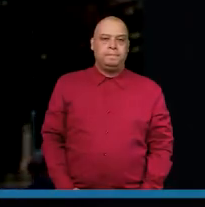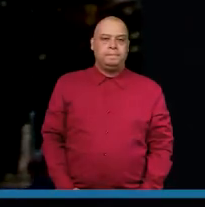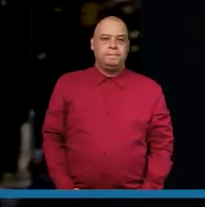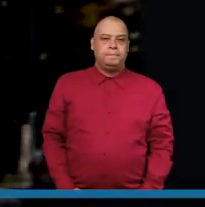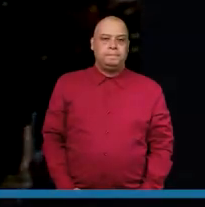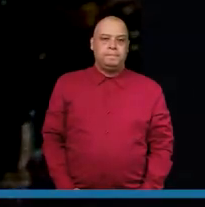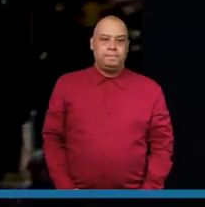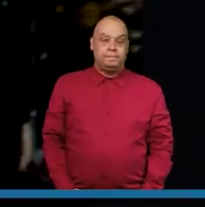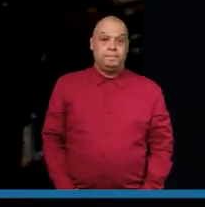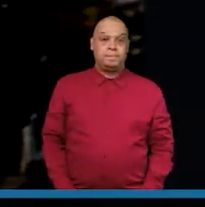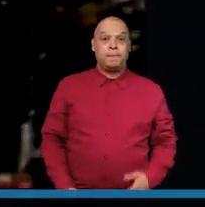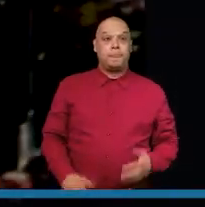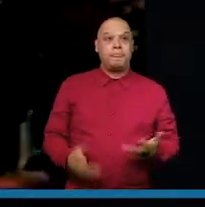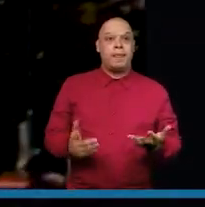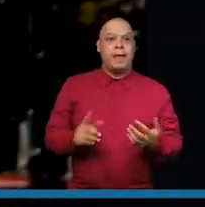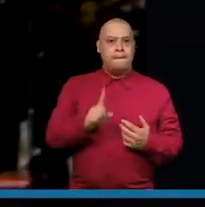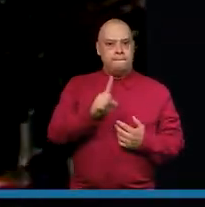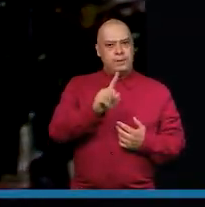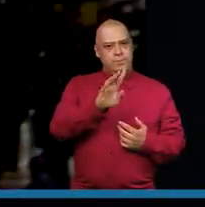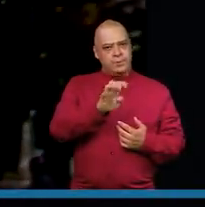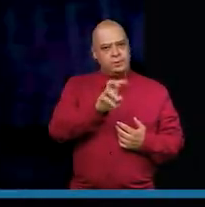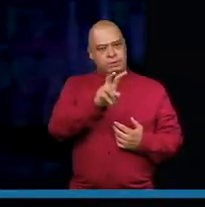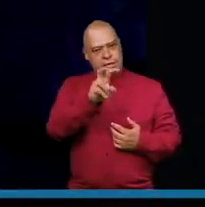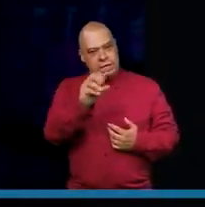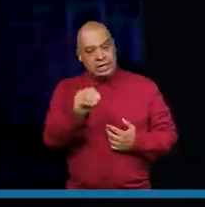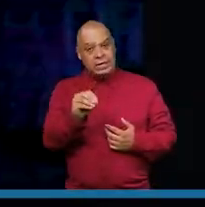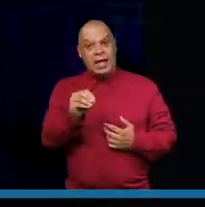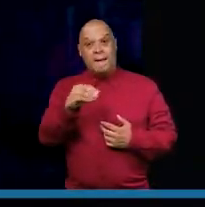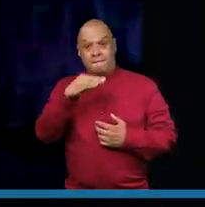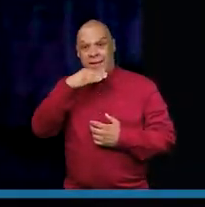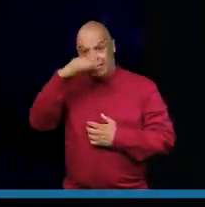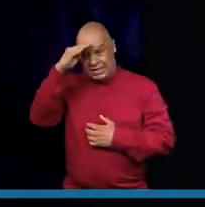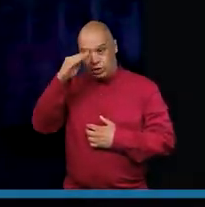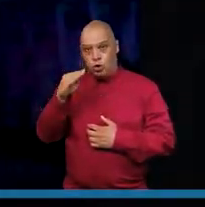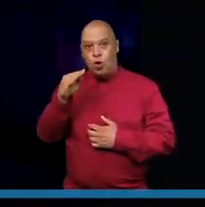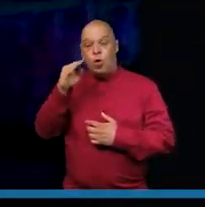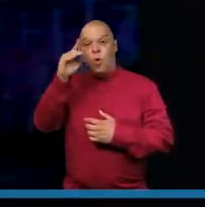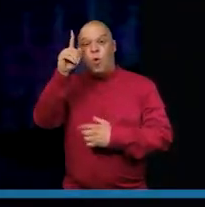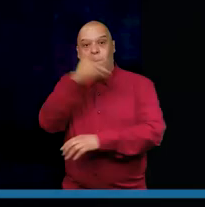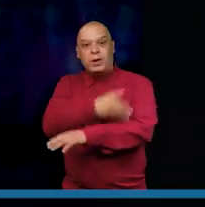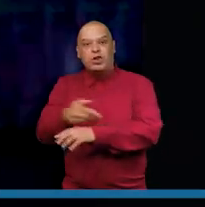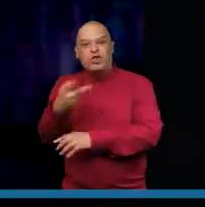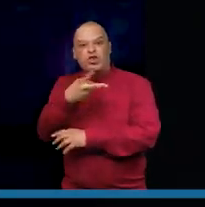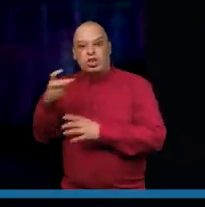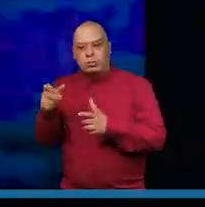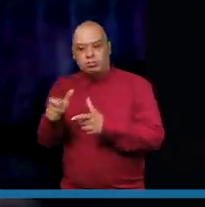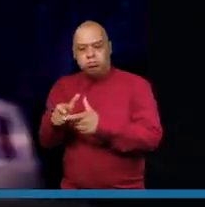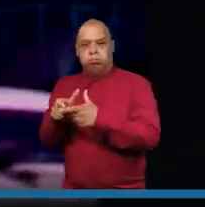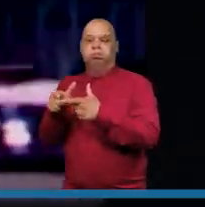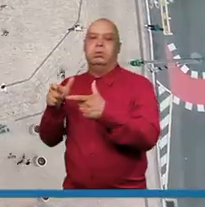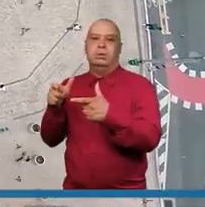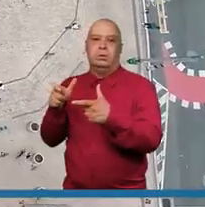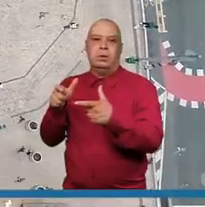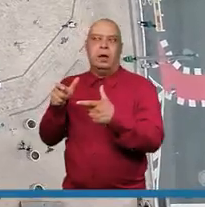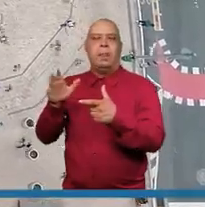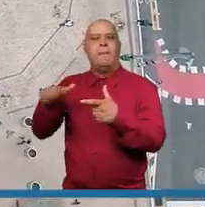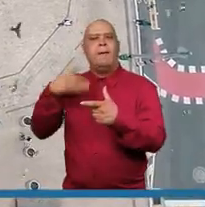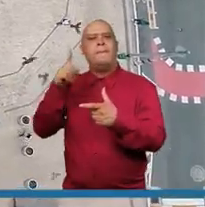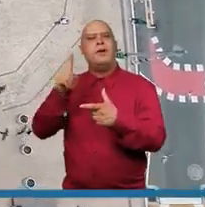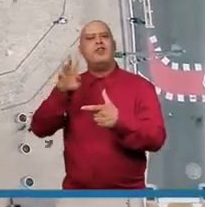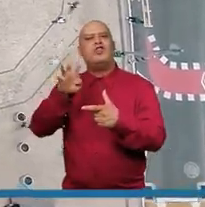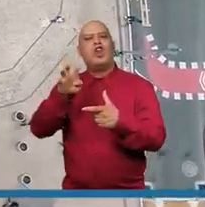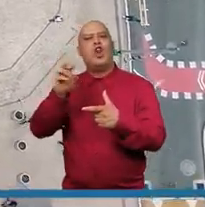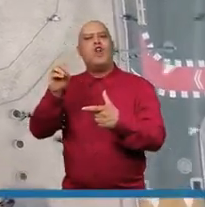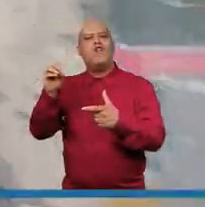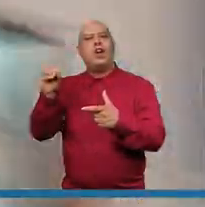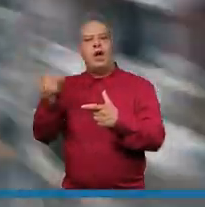Si en términos de los años 70, Medellín pasó a 1.200.000 habitantes, ya después, en los